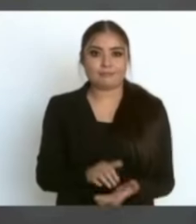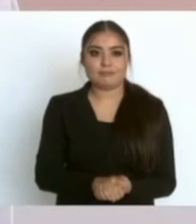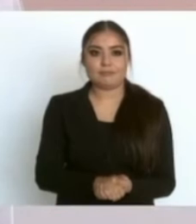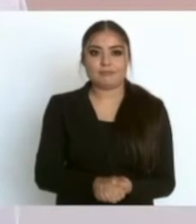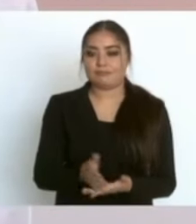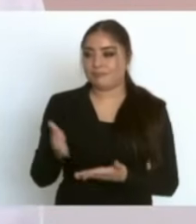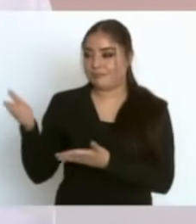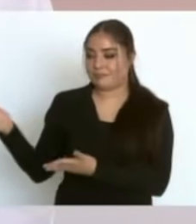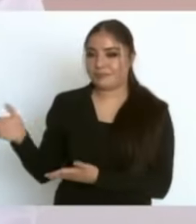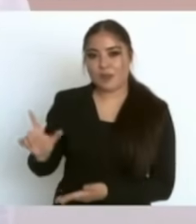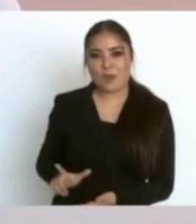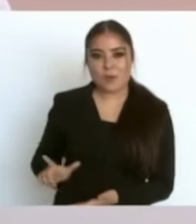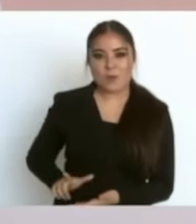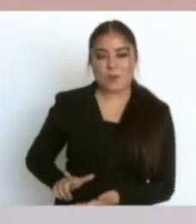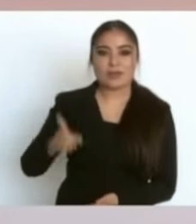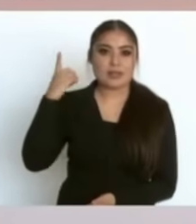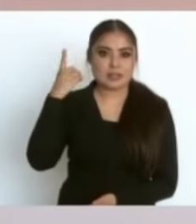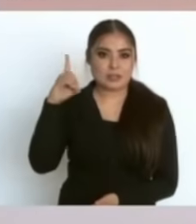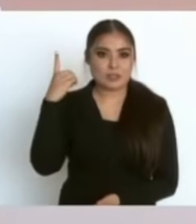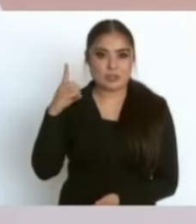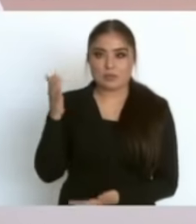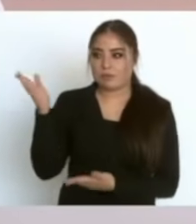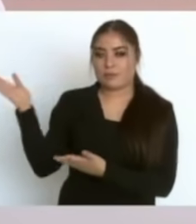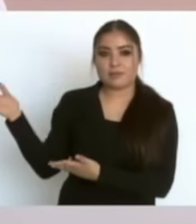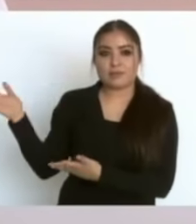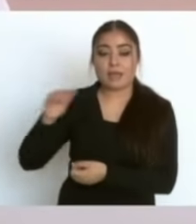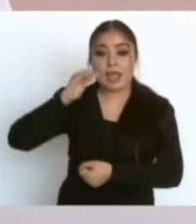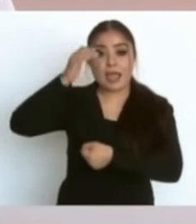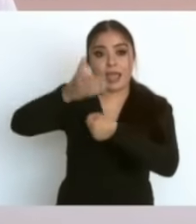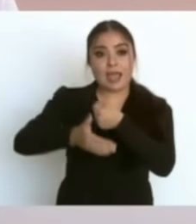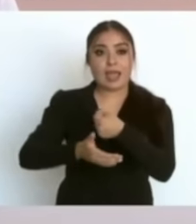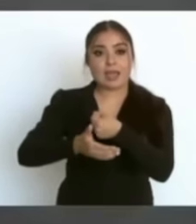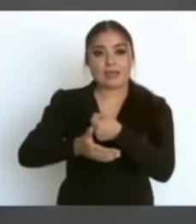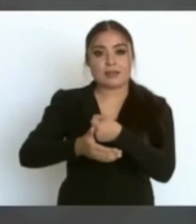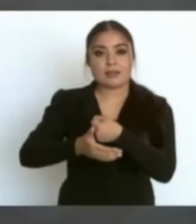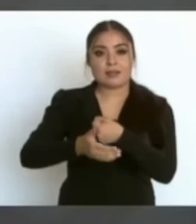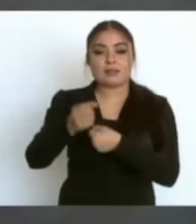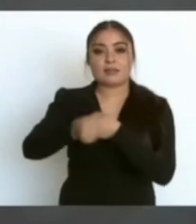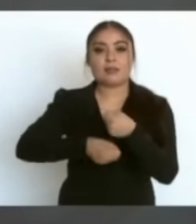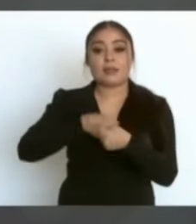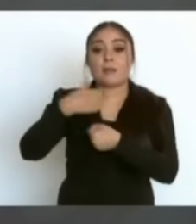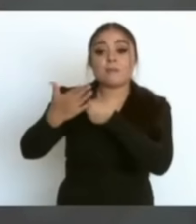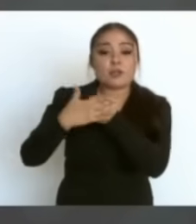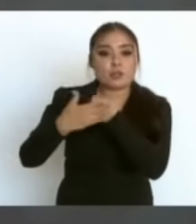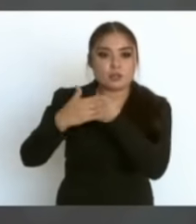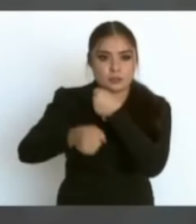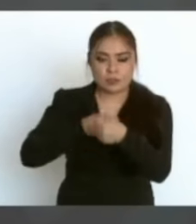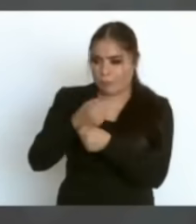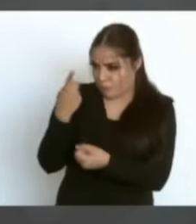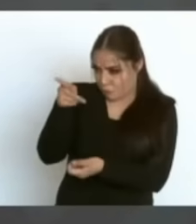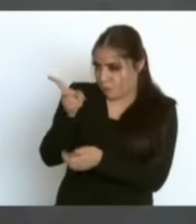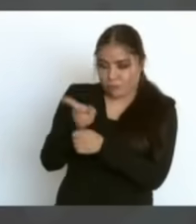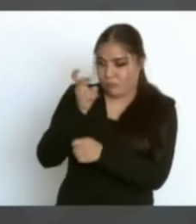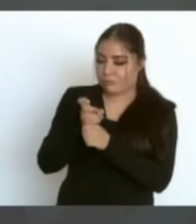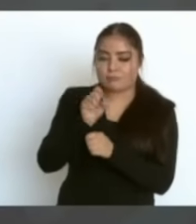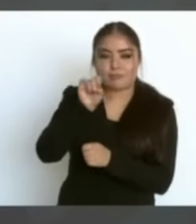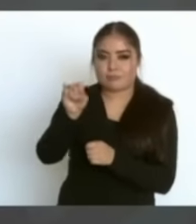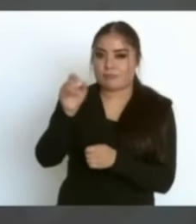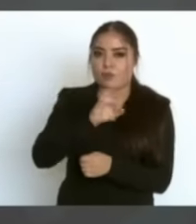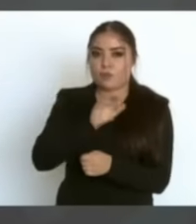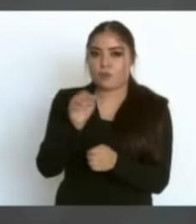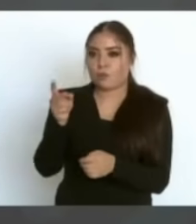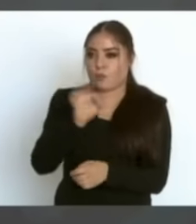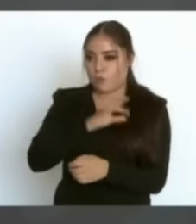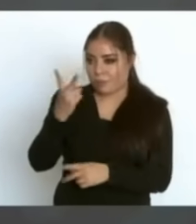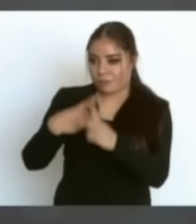josé rosas aispuro va a terminar el año próximo pero él va a estar invitado para